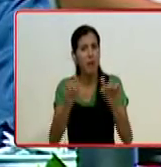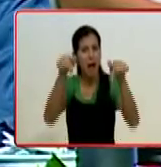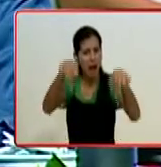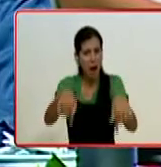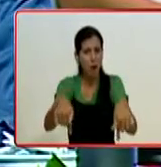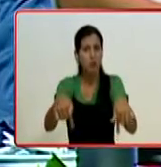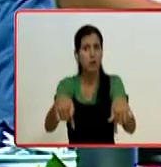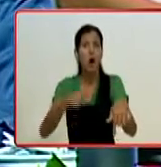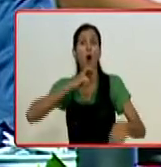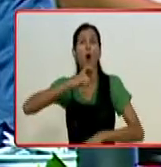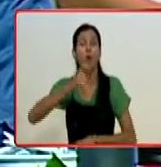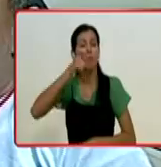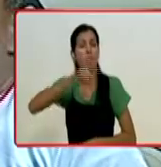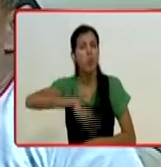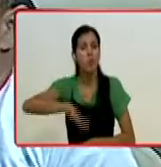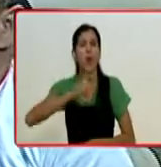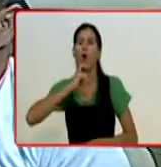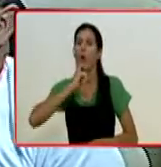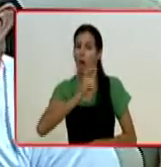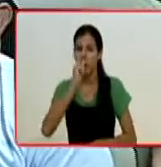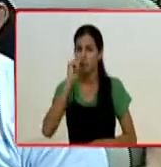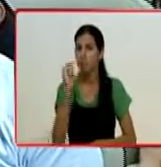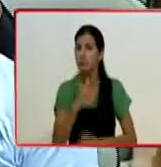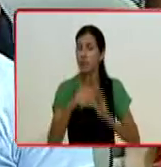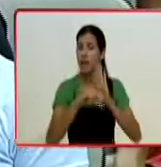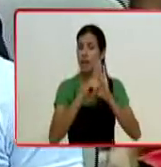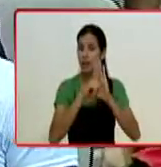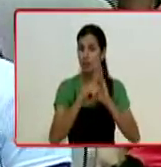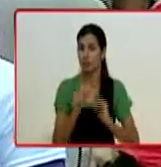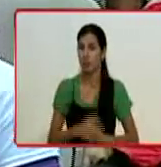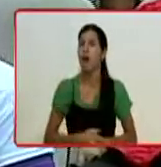pueblo, desprecian la ley.